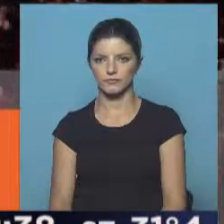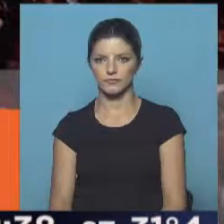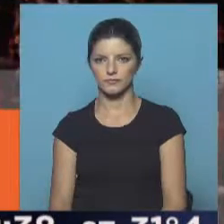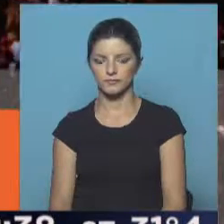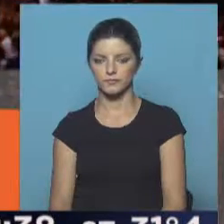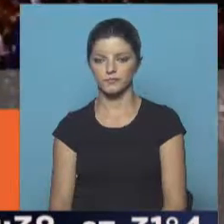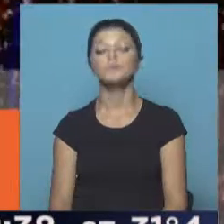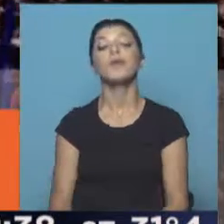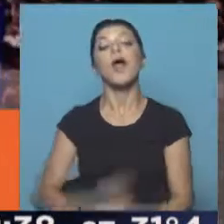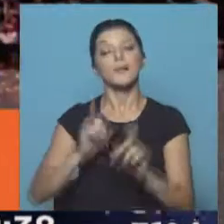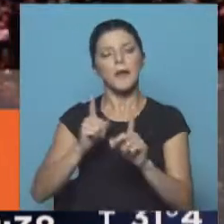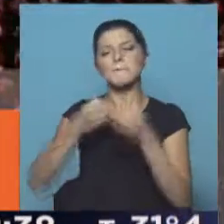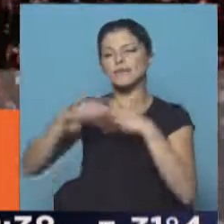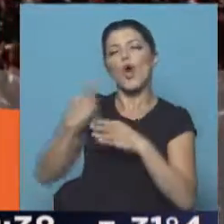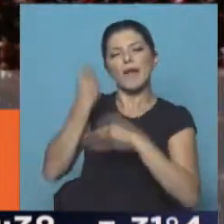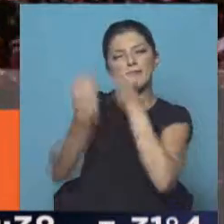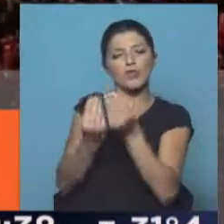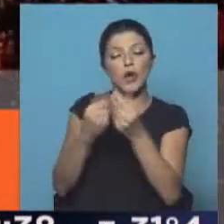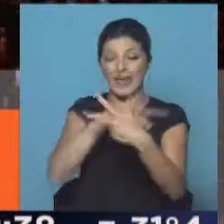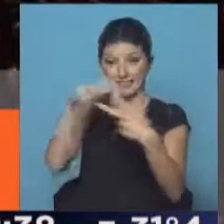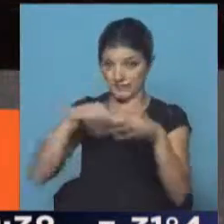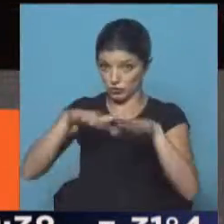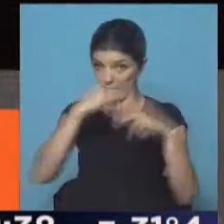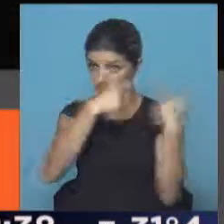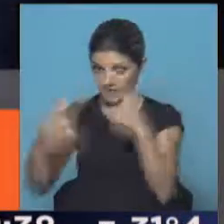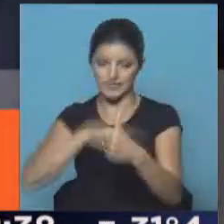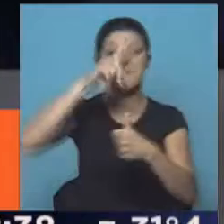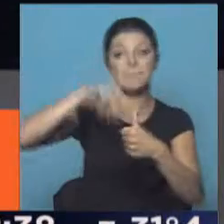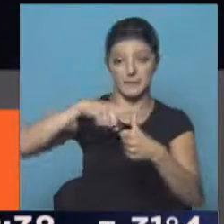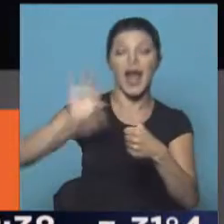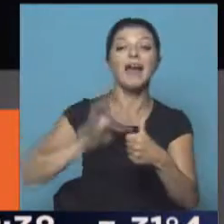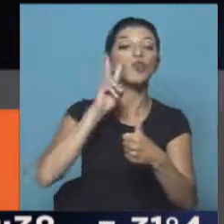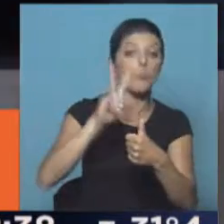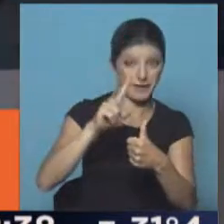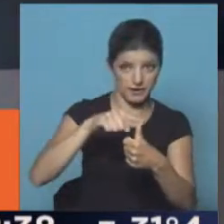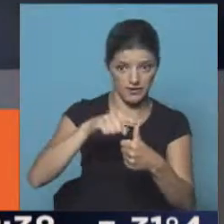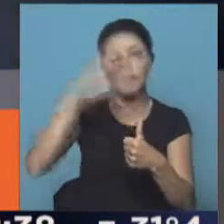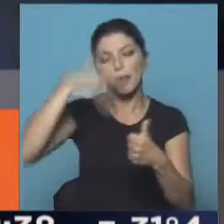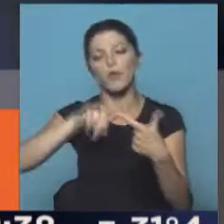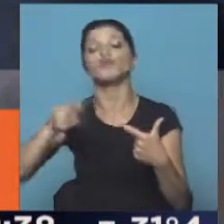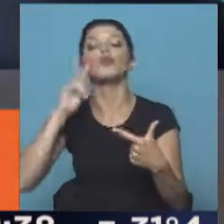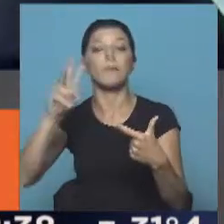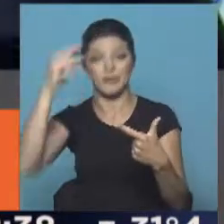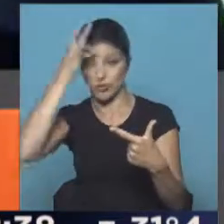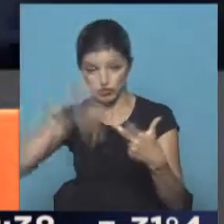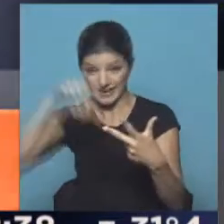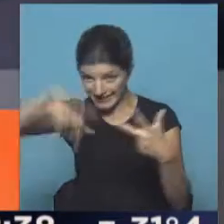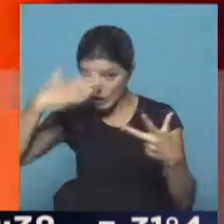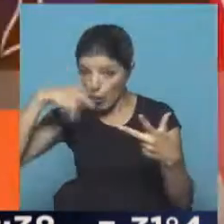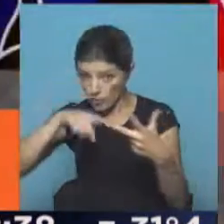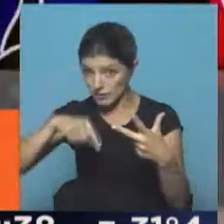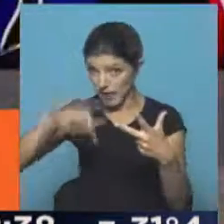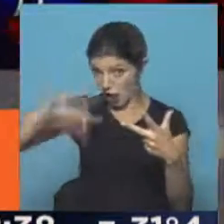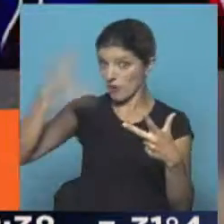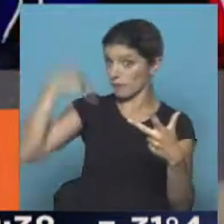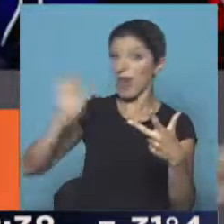Se lanzó como candidato presidencial en tres oportunidades. La primera en 2000, la siguiente en 2012 y en esta última oportunidad